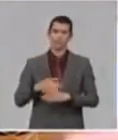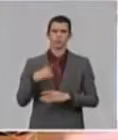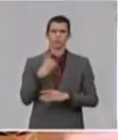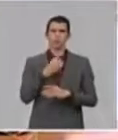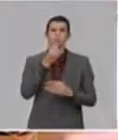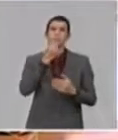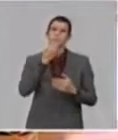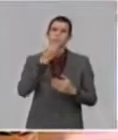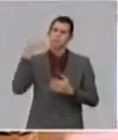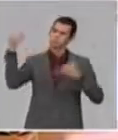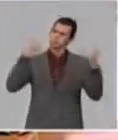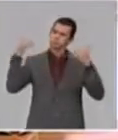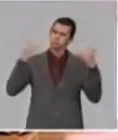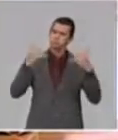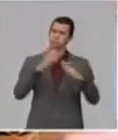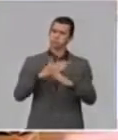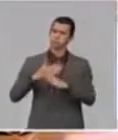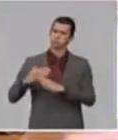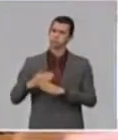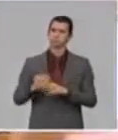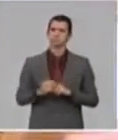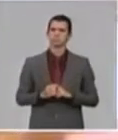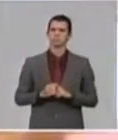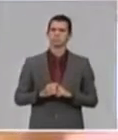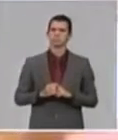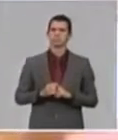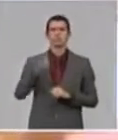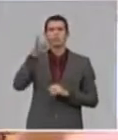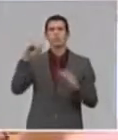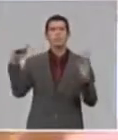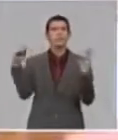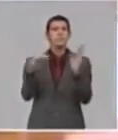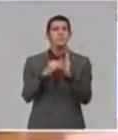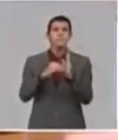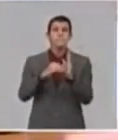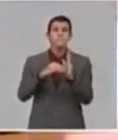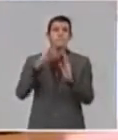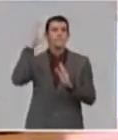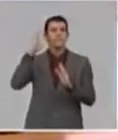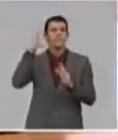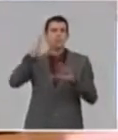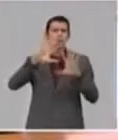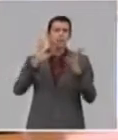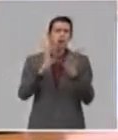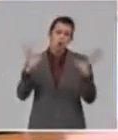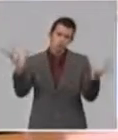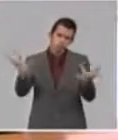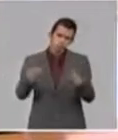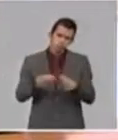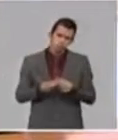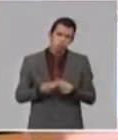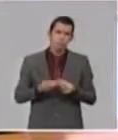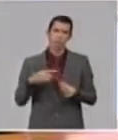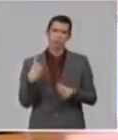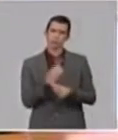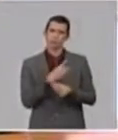atender la población. Tenemos más de 9.330 planteamientos hasta la fecha de manera acumulada por los diferentes